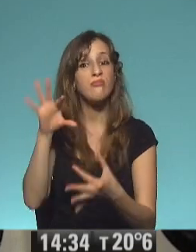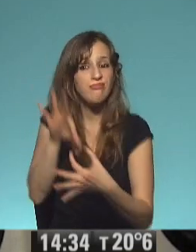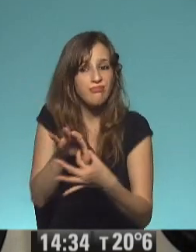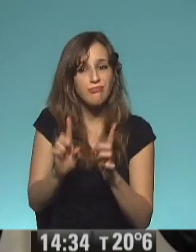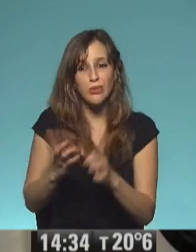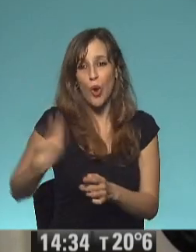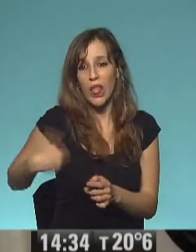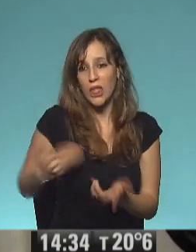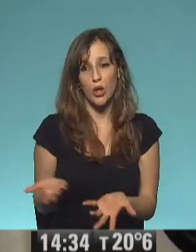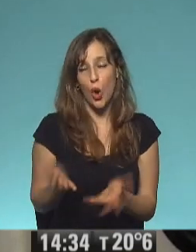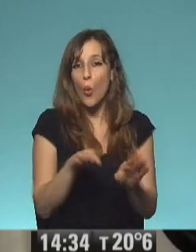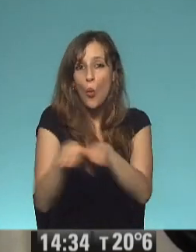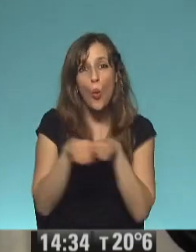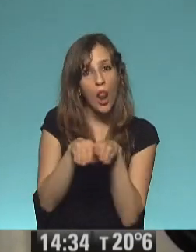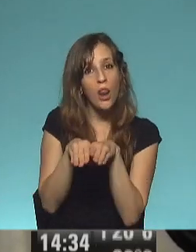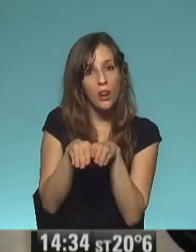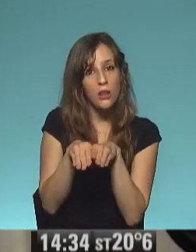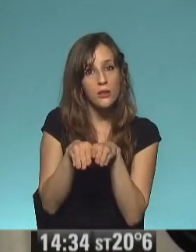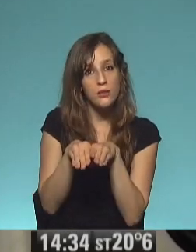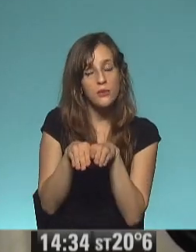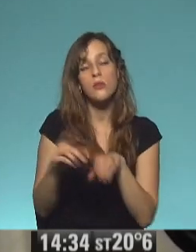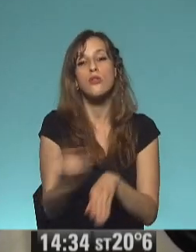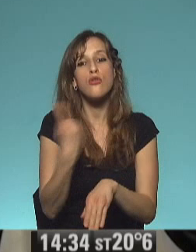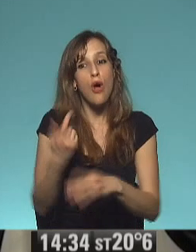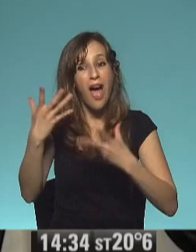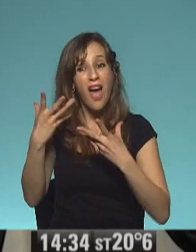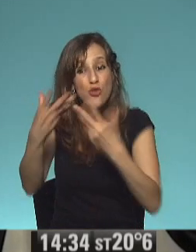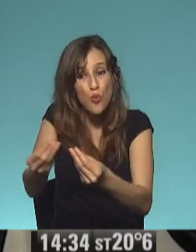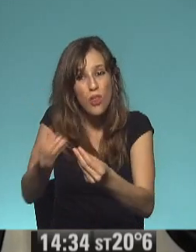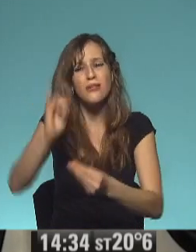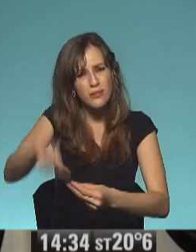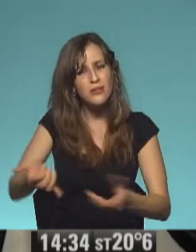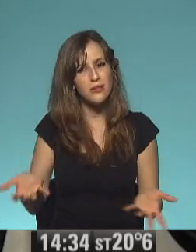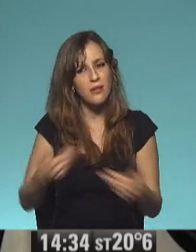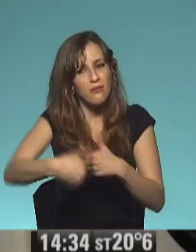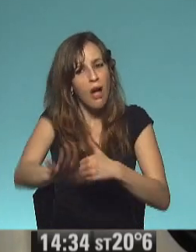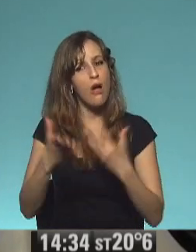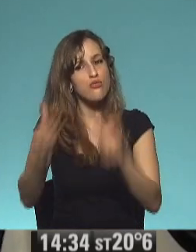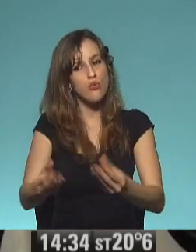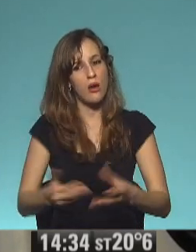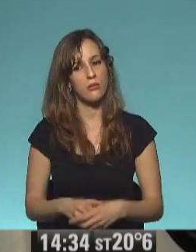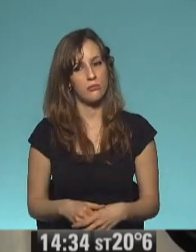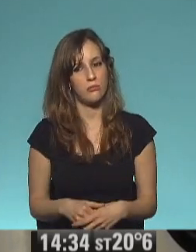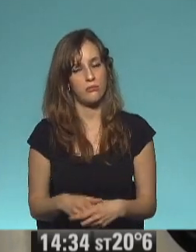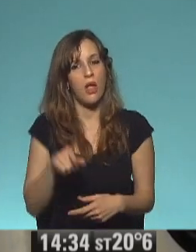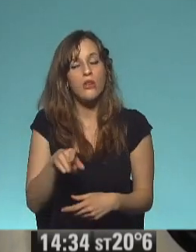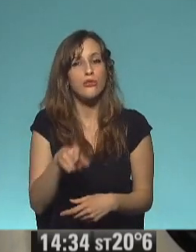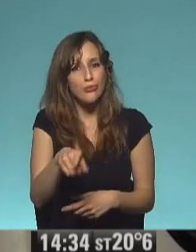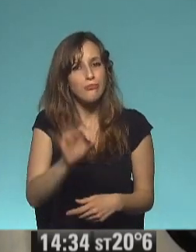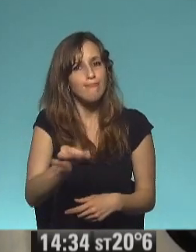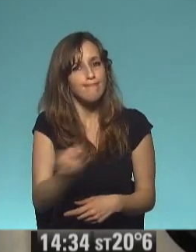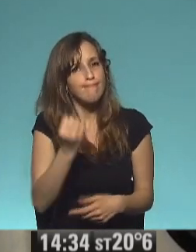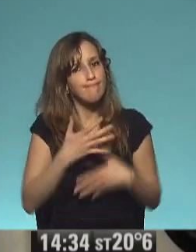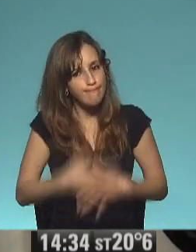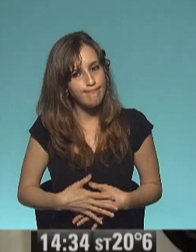son argentinos. Y todo lo que podamos ayudar, los vamos a ayudar. En eso tengan la más absoluta certeza. Y lo